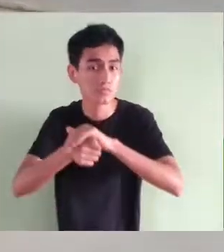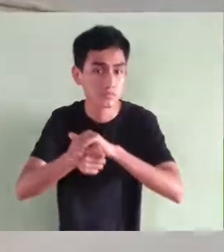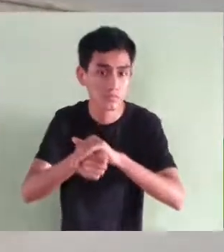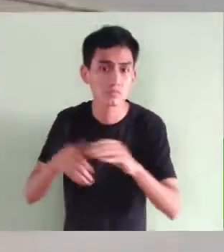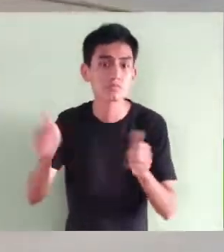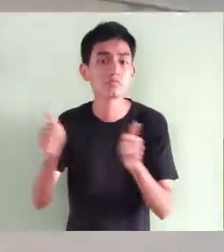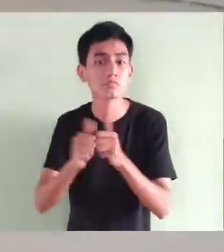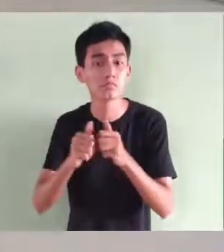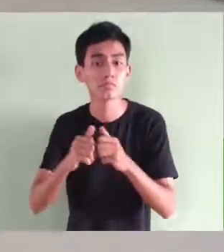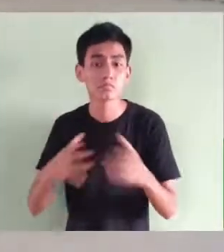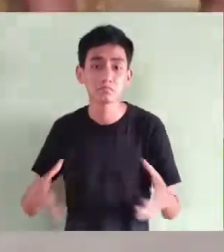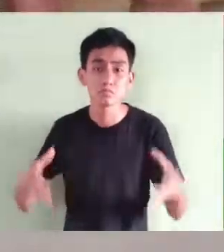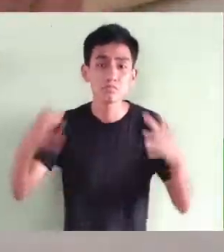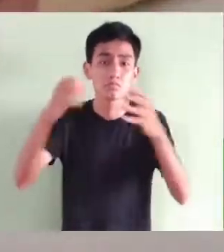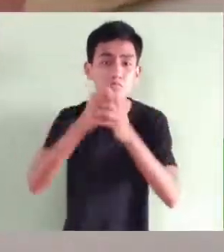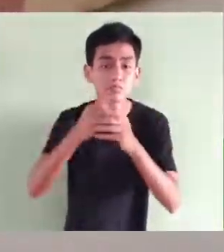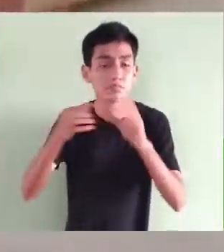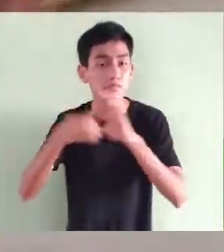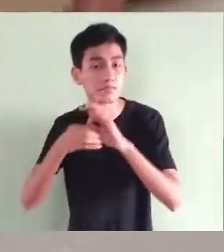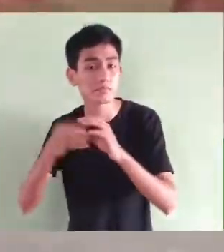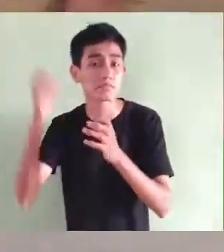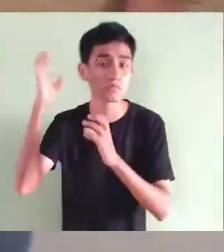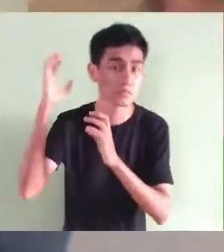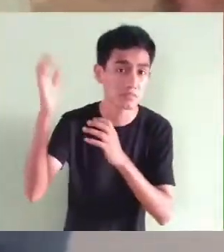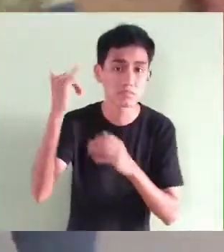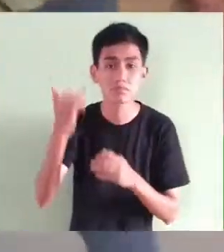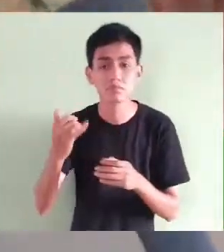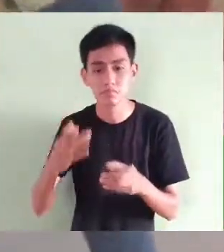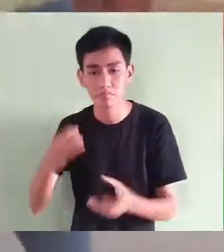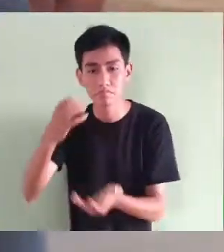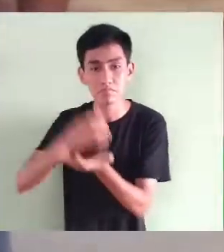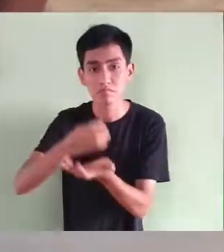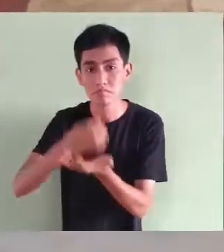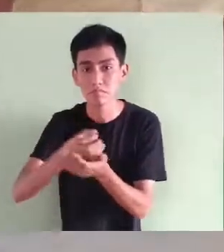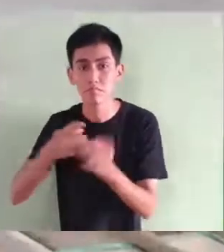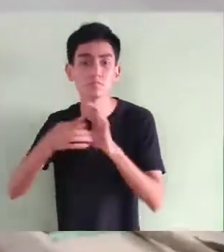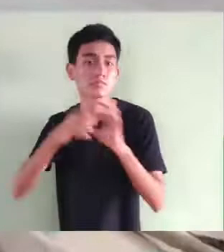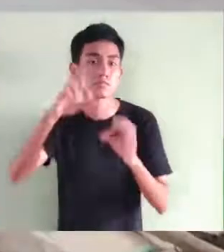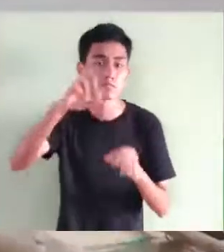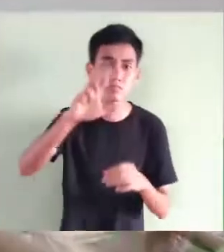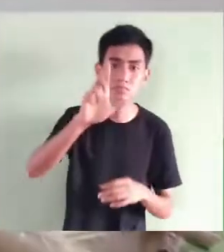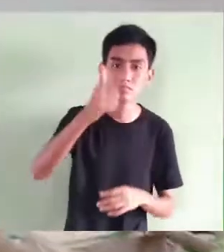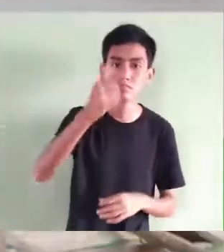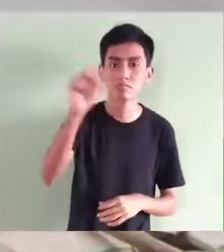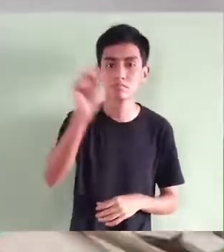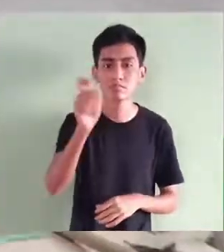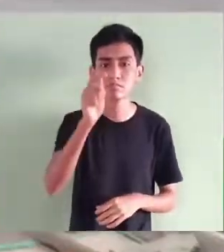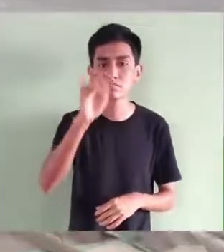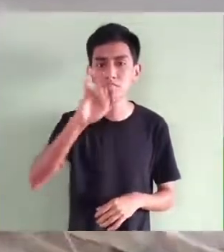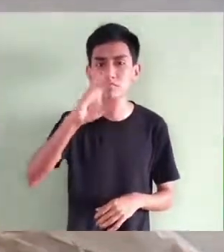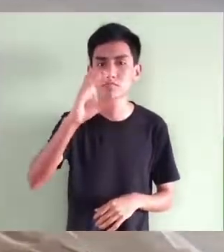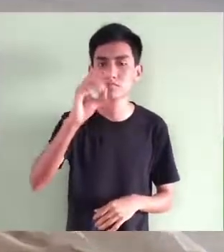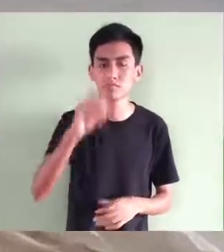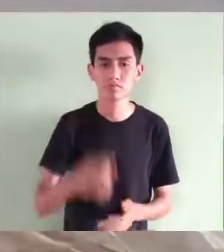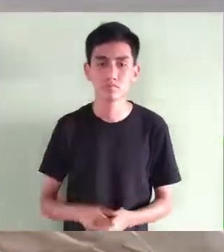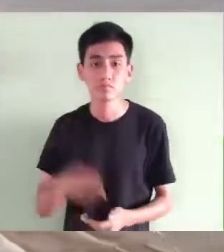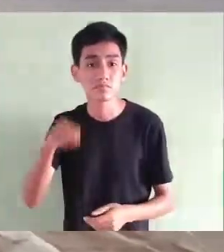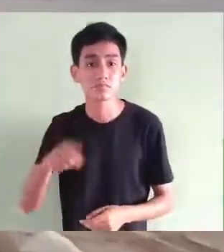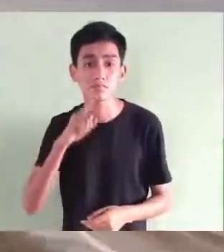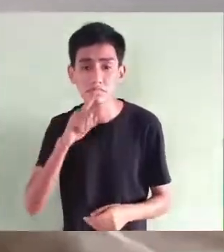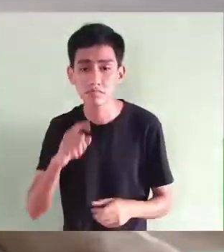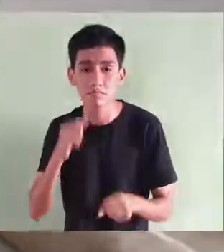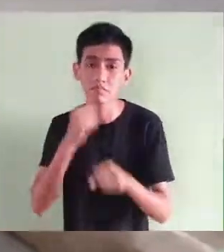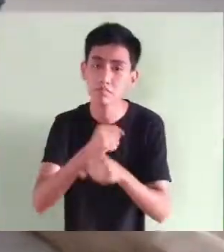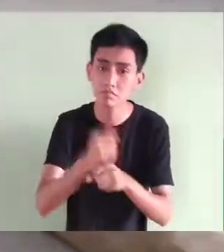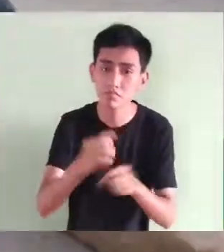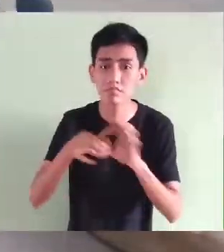confeccionado con bolsas de cemento y botellas de plástico. Ese es un esfuerzo que se ha hecho entre todos los compañeros